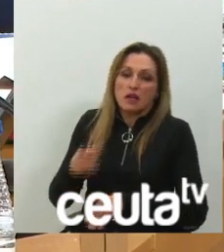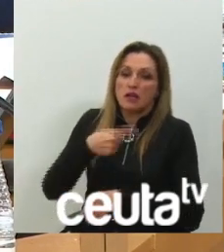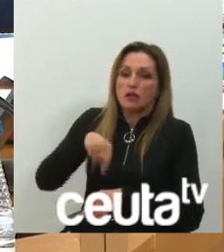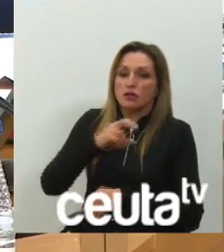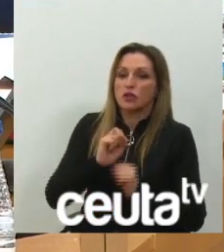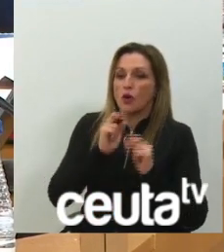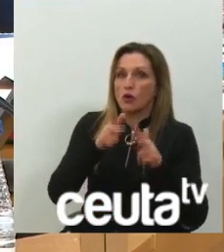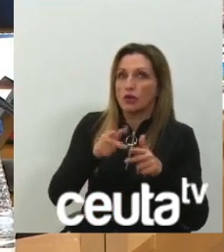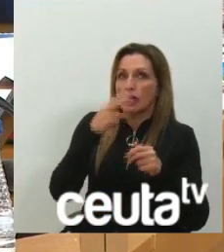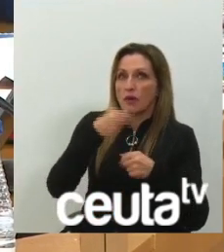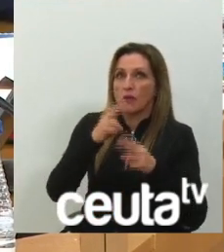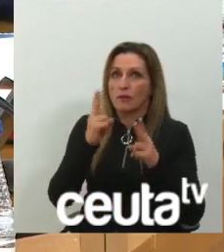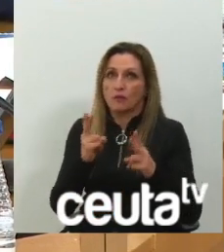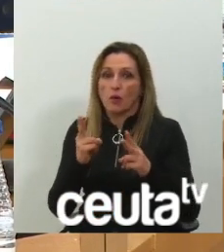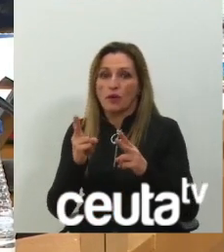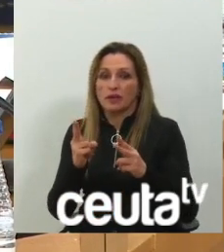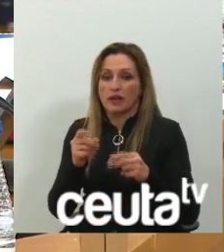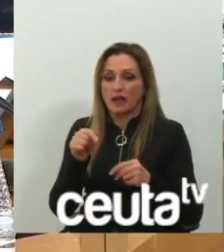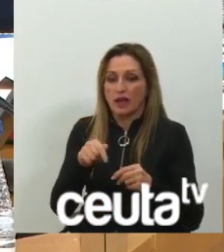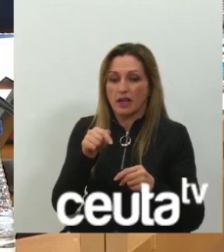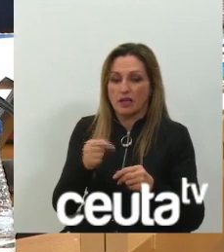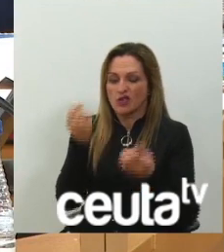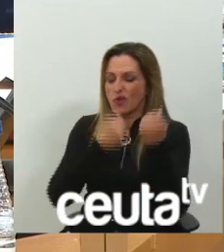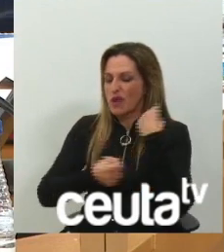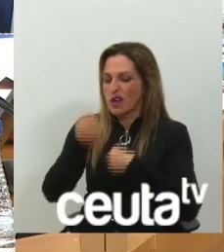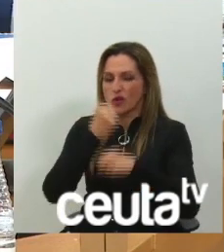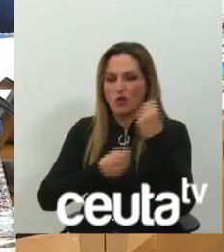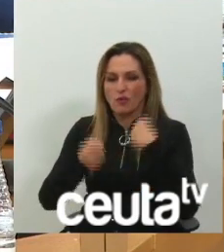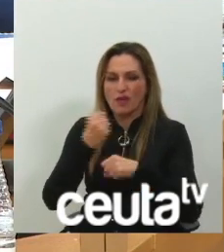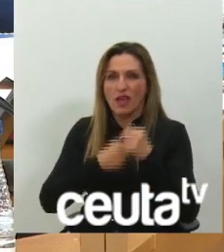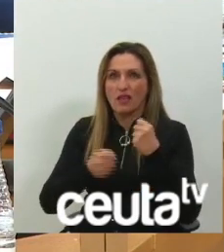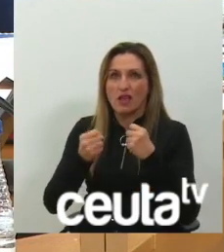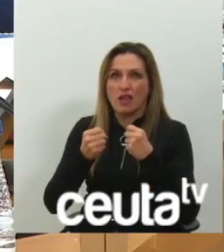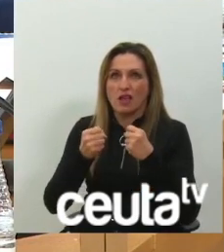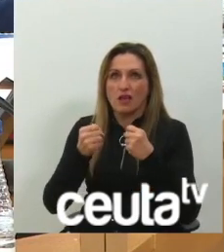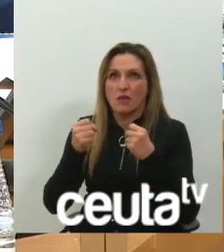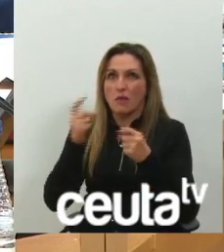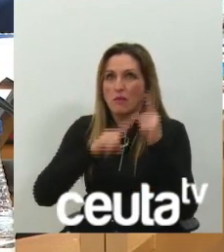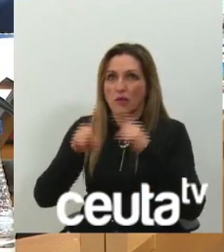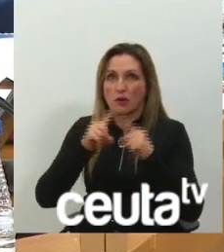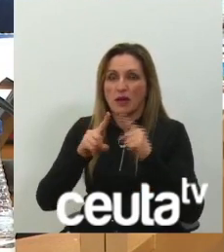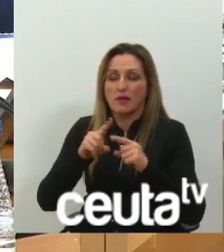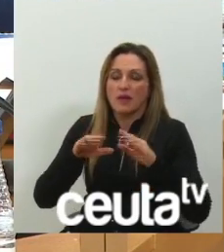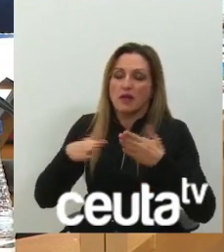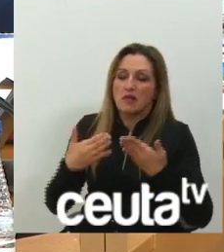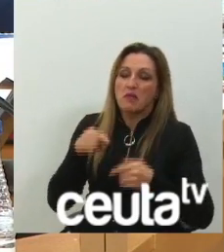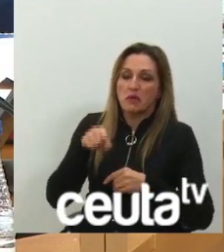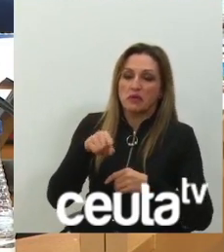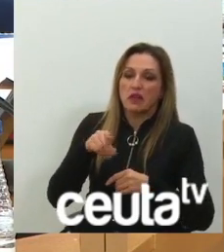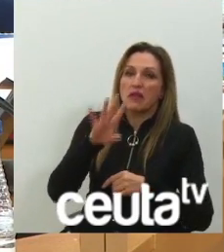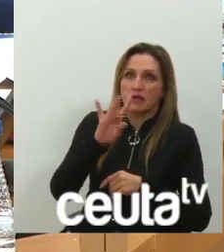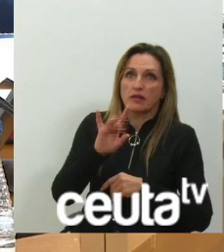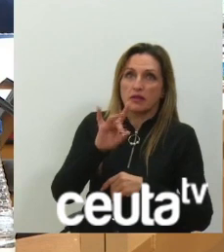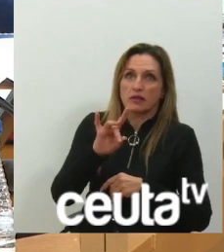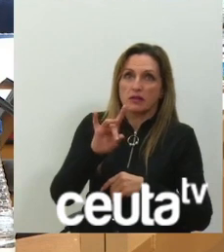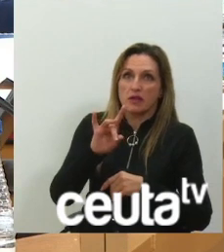público que supone una sangría económica brutal todos los años para la ciudad y ustedes sí y ustedes si lo